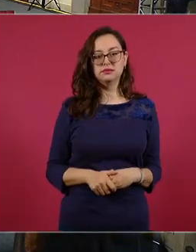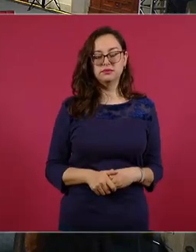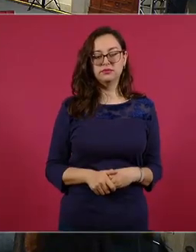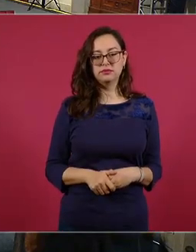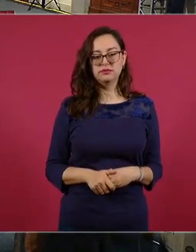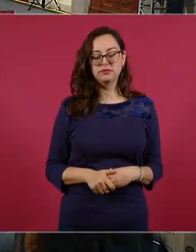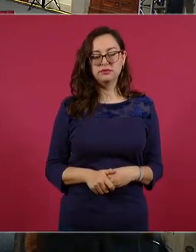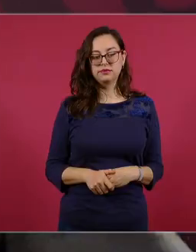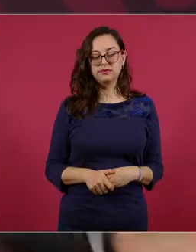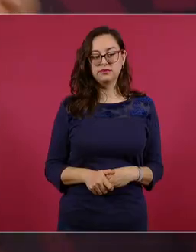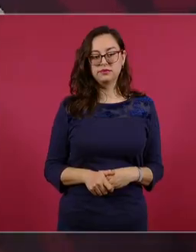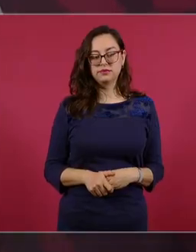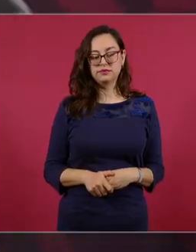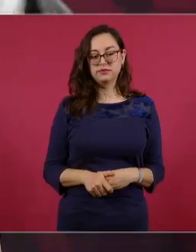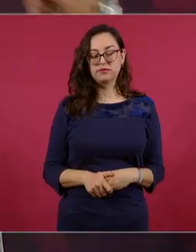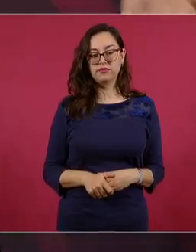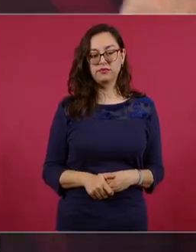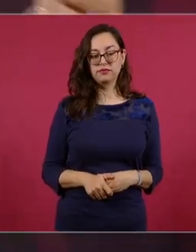O sea,